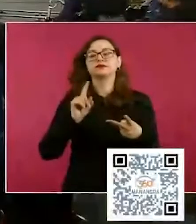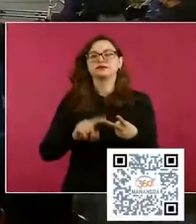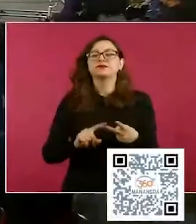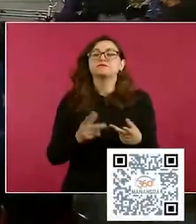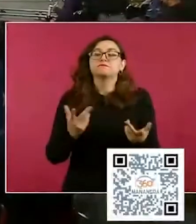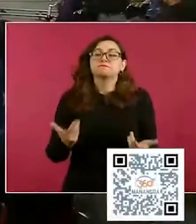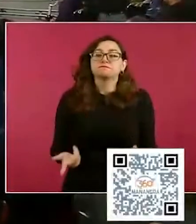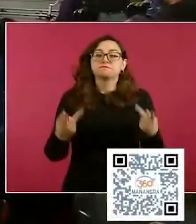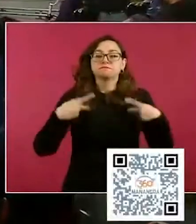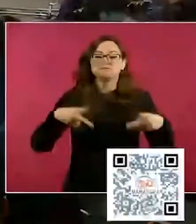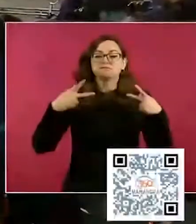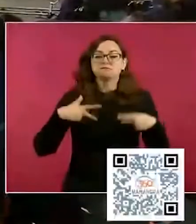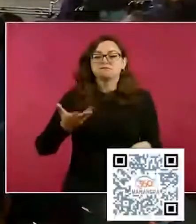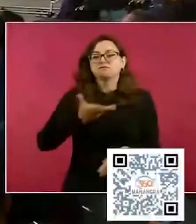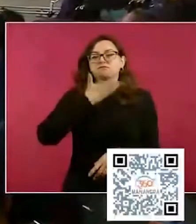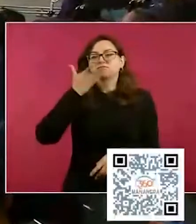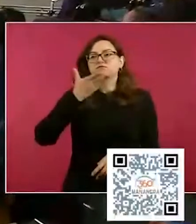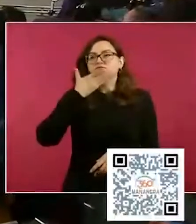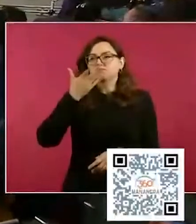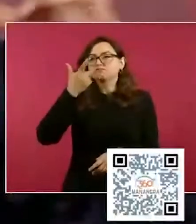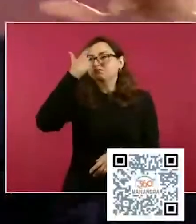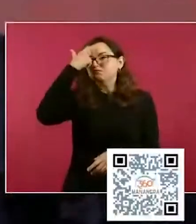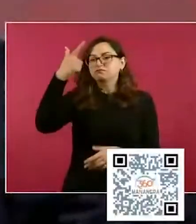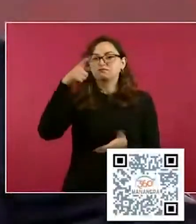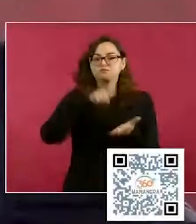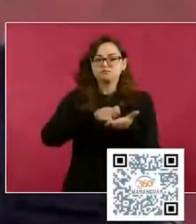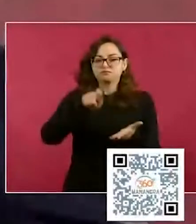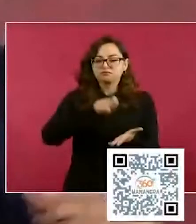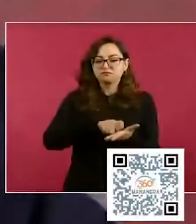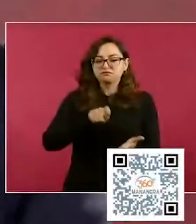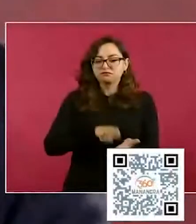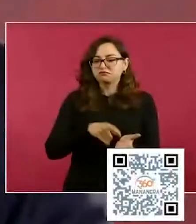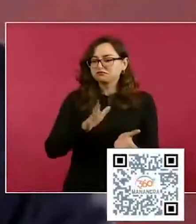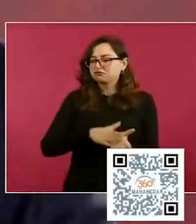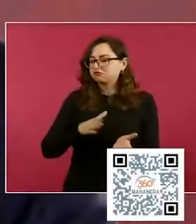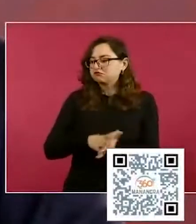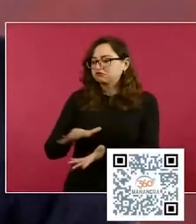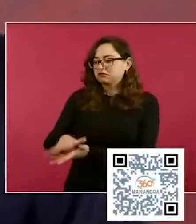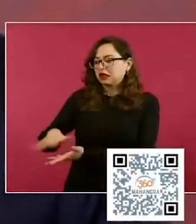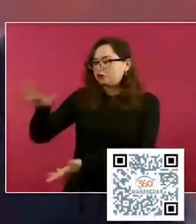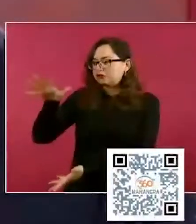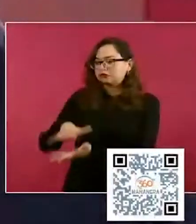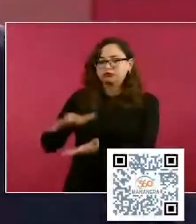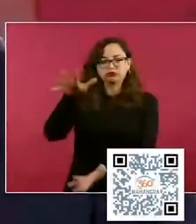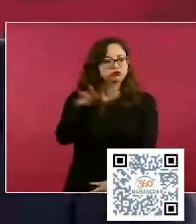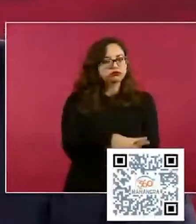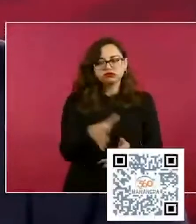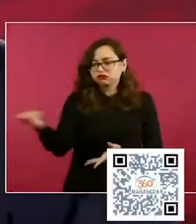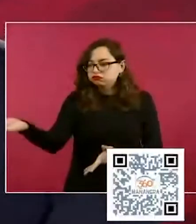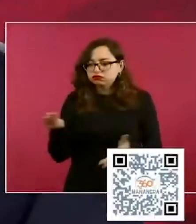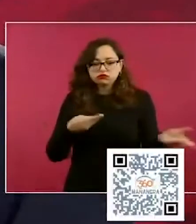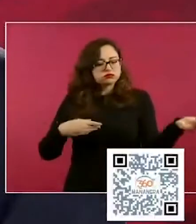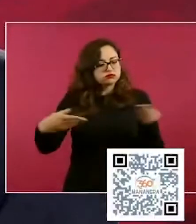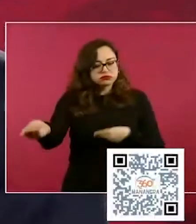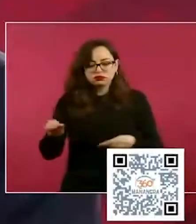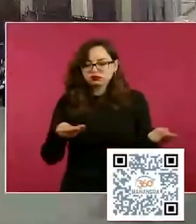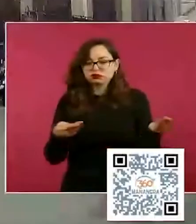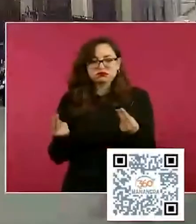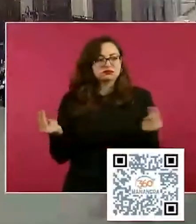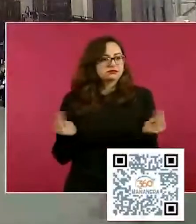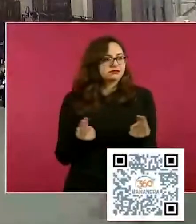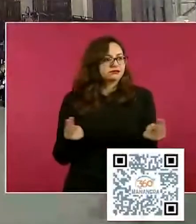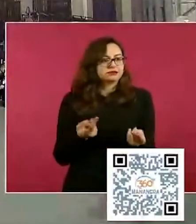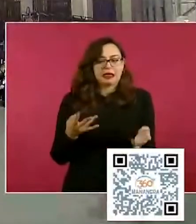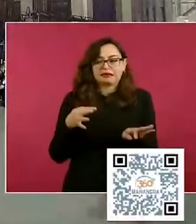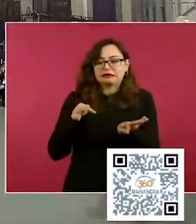tiene mucho trabajo pues tiene uno papeles Yo recuerdo y salió